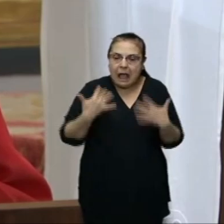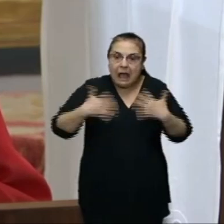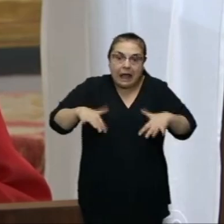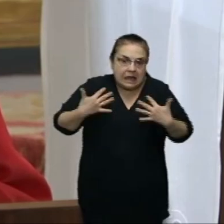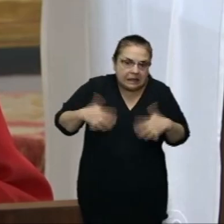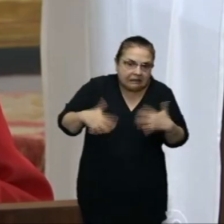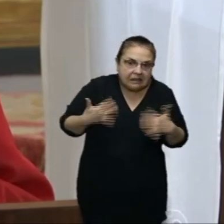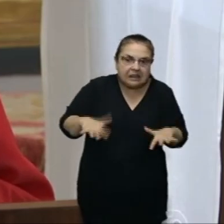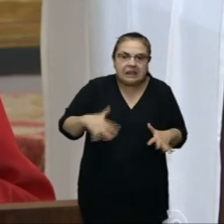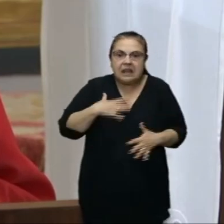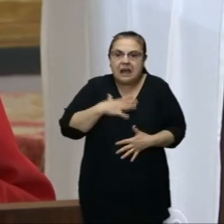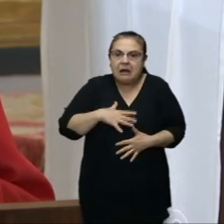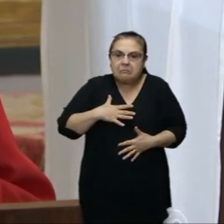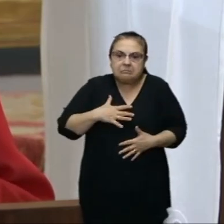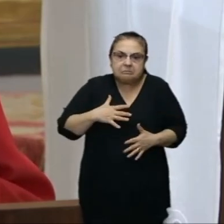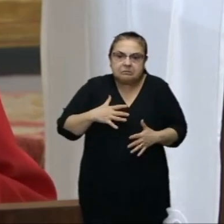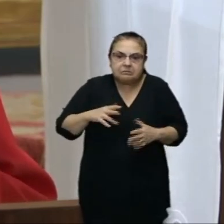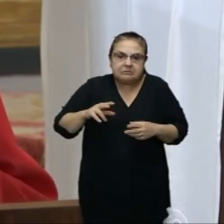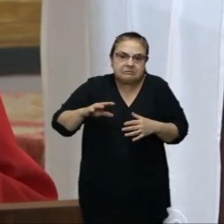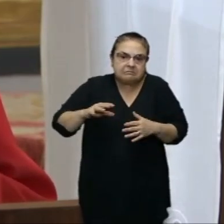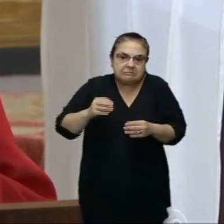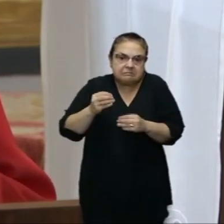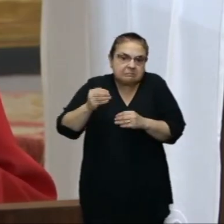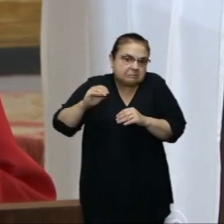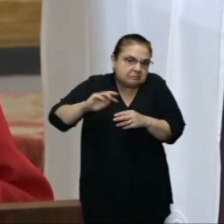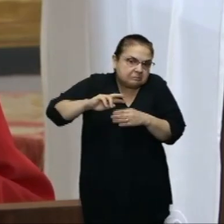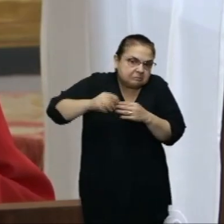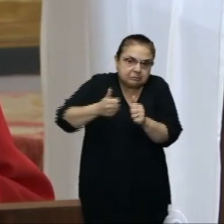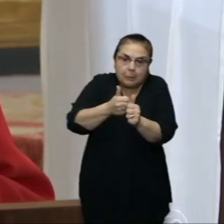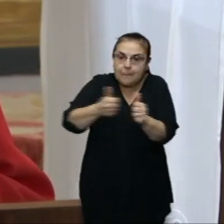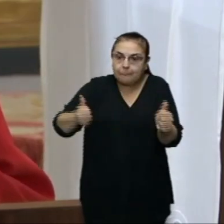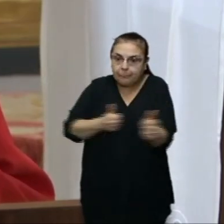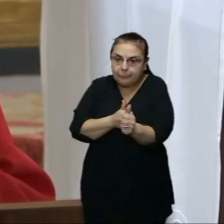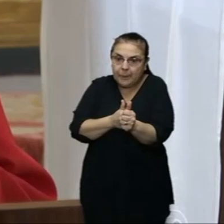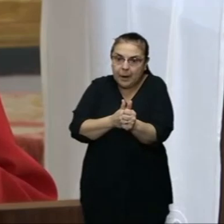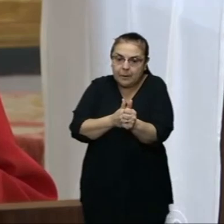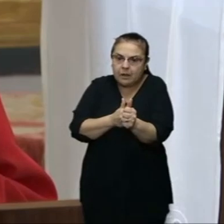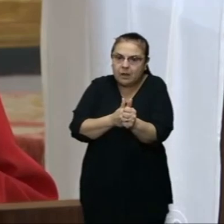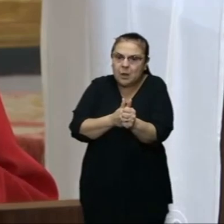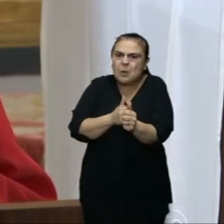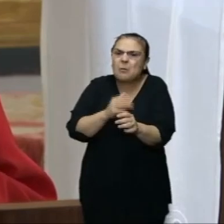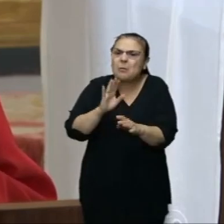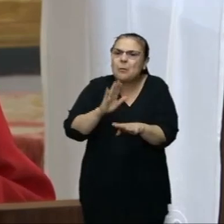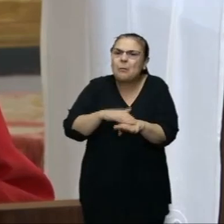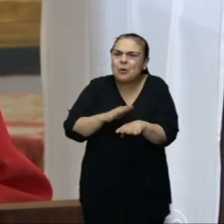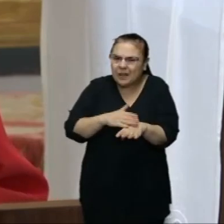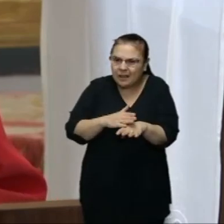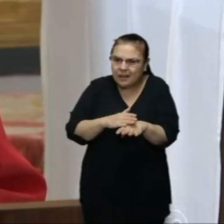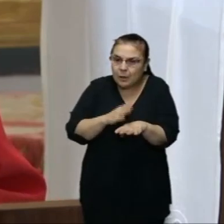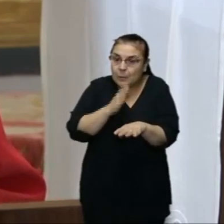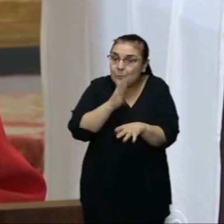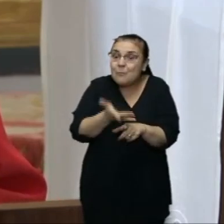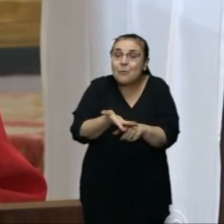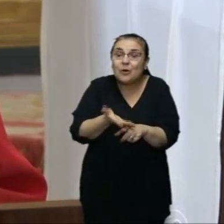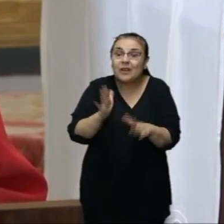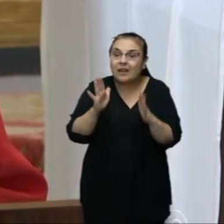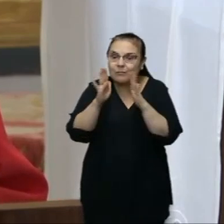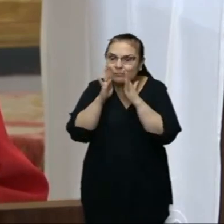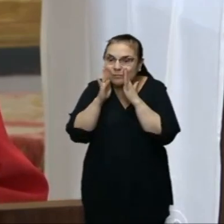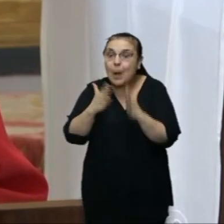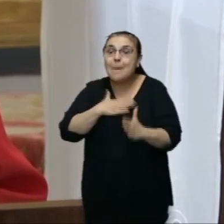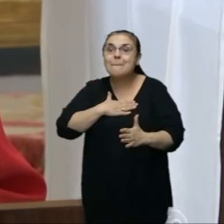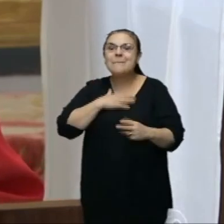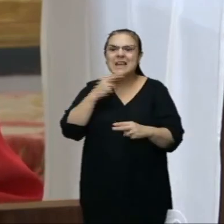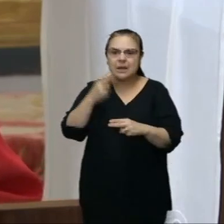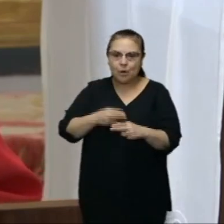alegría, y tal, como algo secundario. ¿Por qué? Pues porque precisamente porque vais a confesar mi nombre,